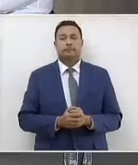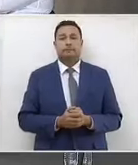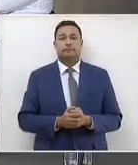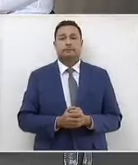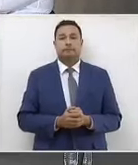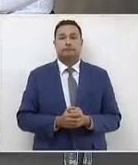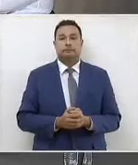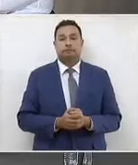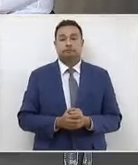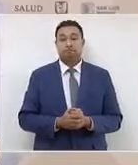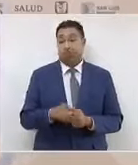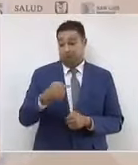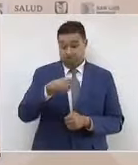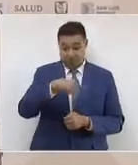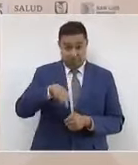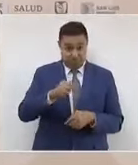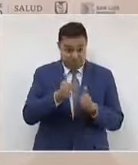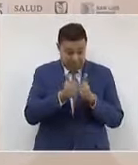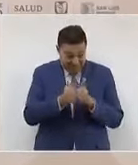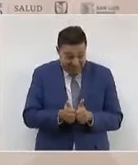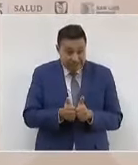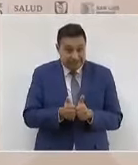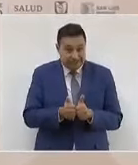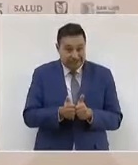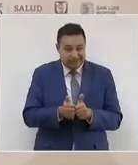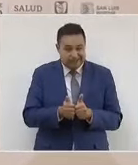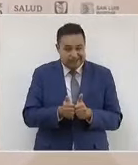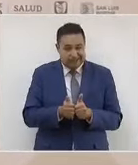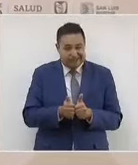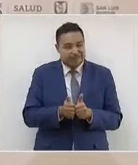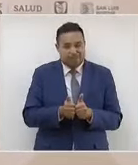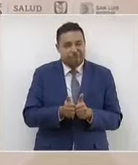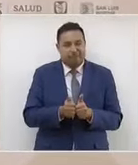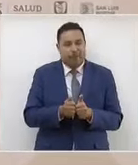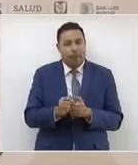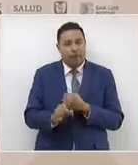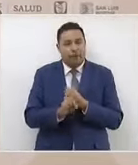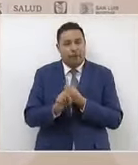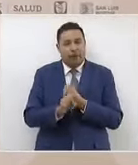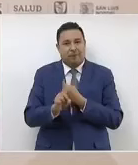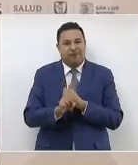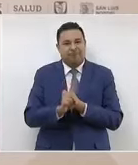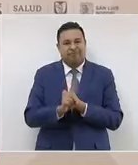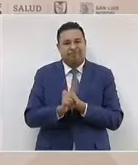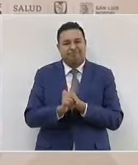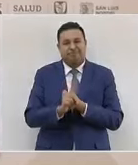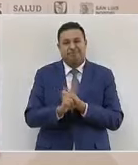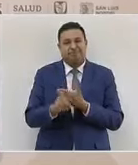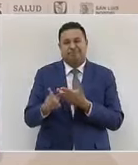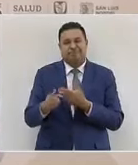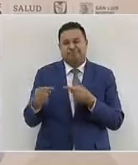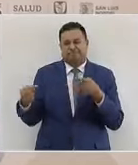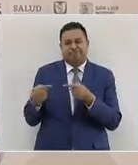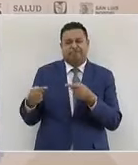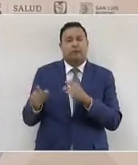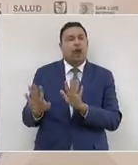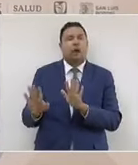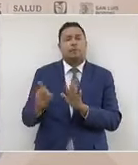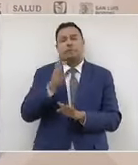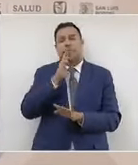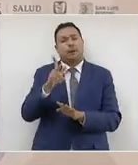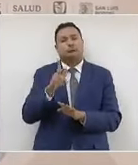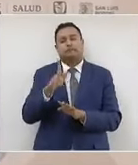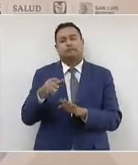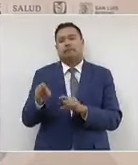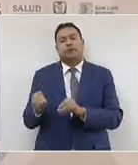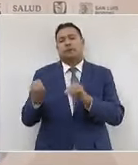Entonces, si nos quedábamos, iba a haber violencia, confrontación. Entonces decidimos marchar